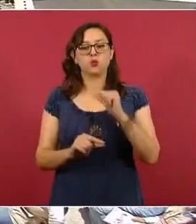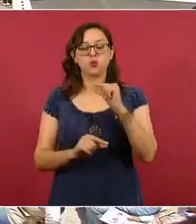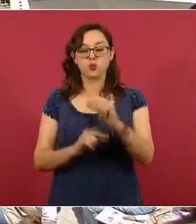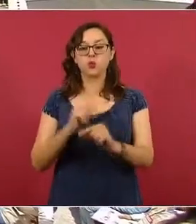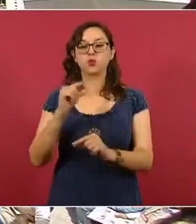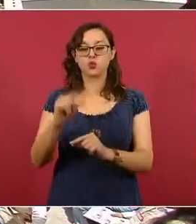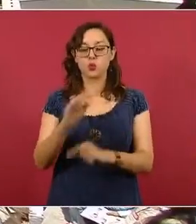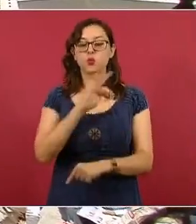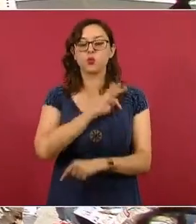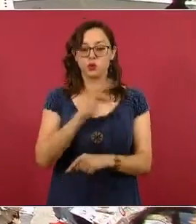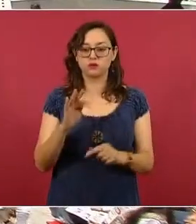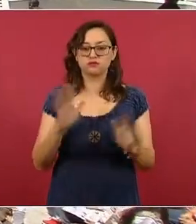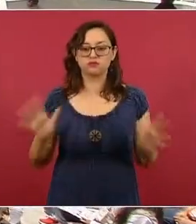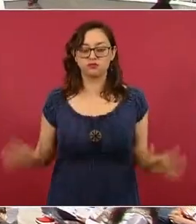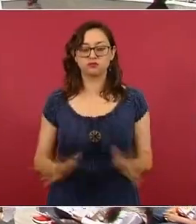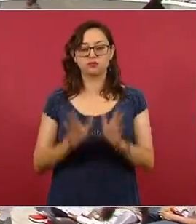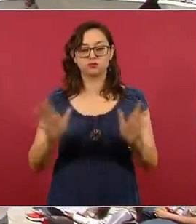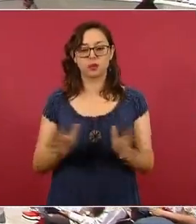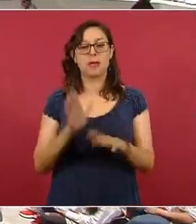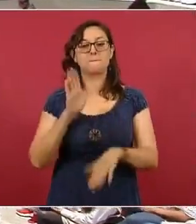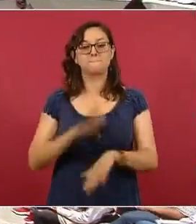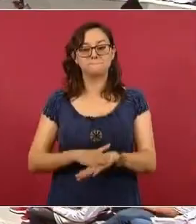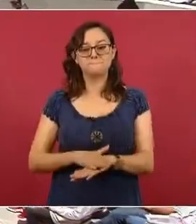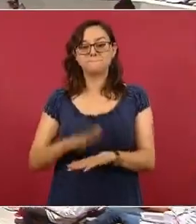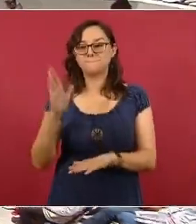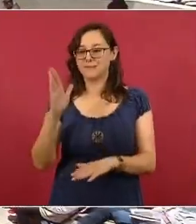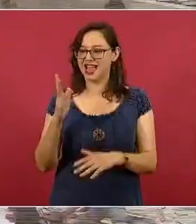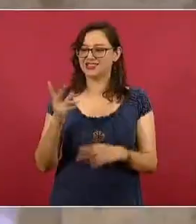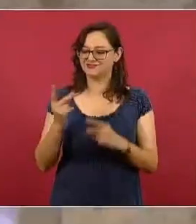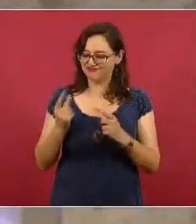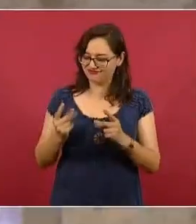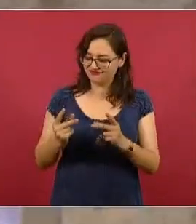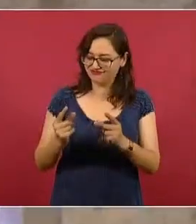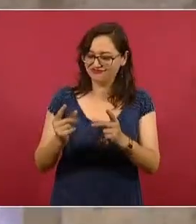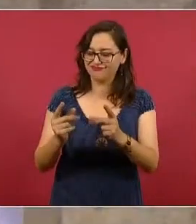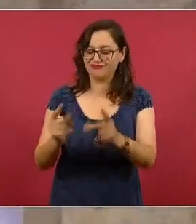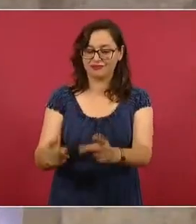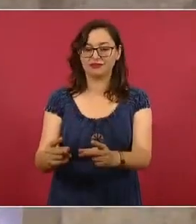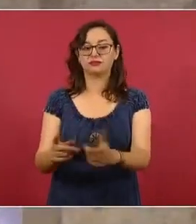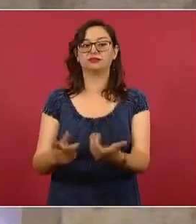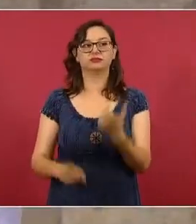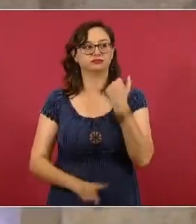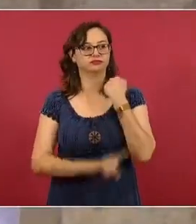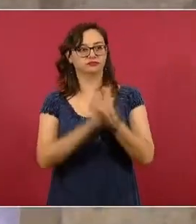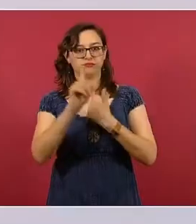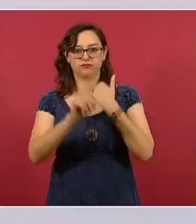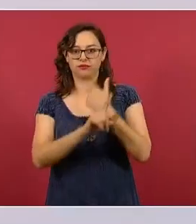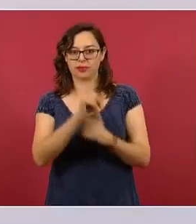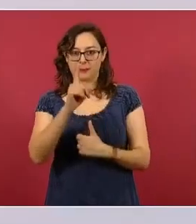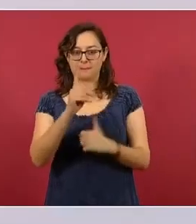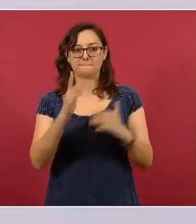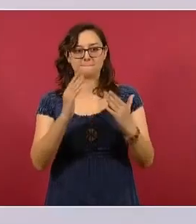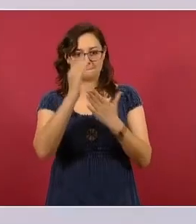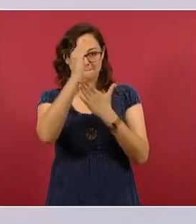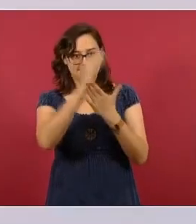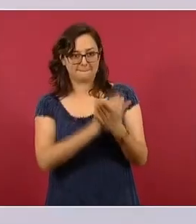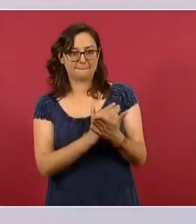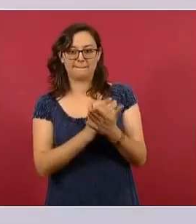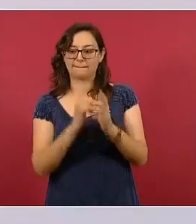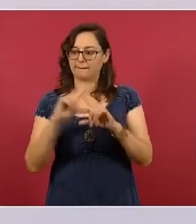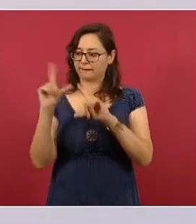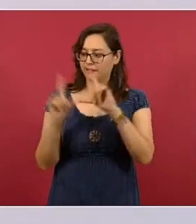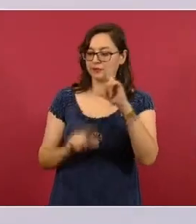justamente promoviendo e integrando el sector, sacar a México de los problemas que enfrentamos. Vamos a tener un país